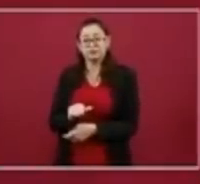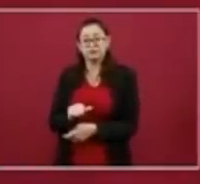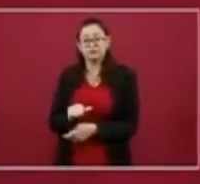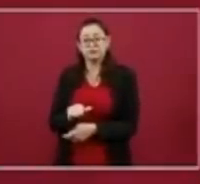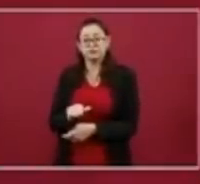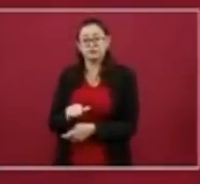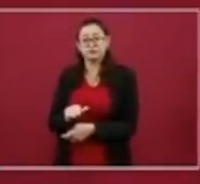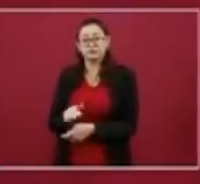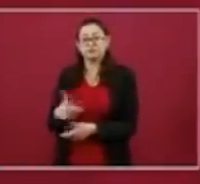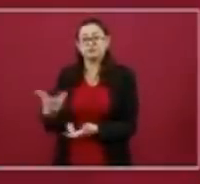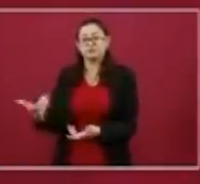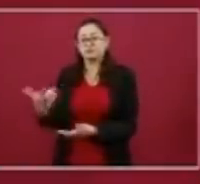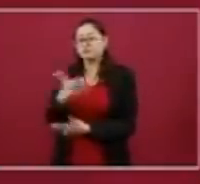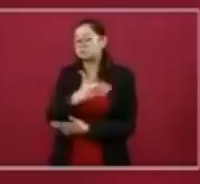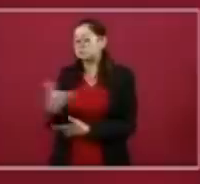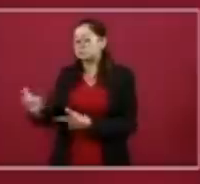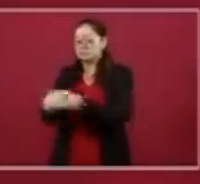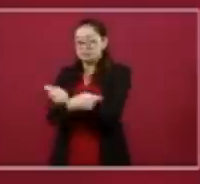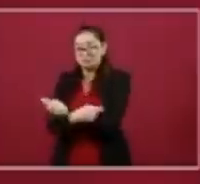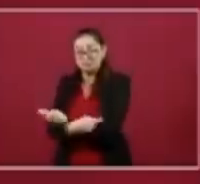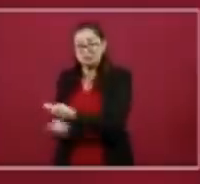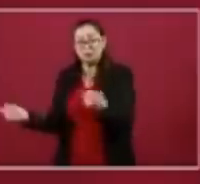de reparto agrario más importante,